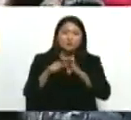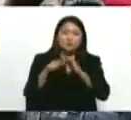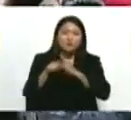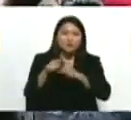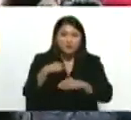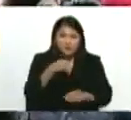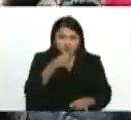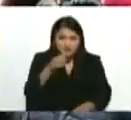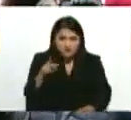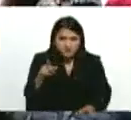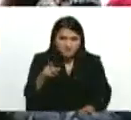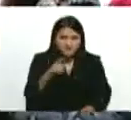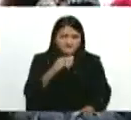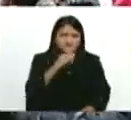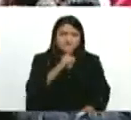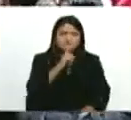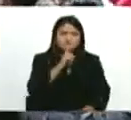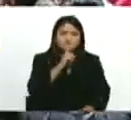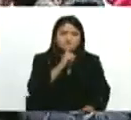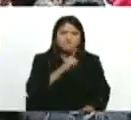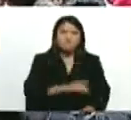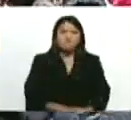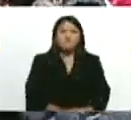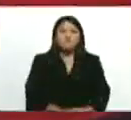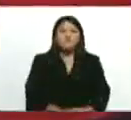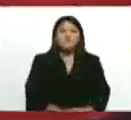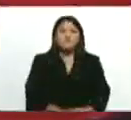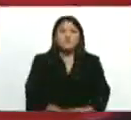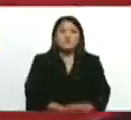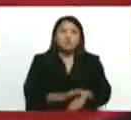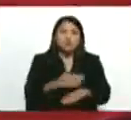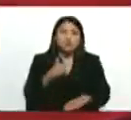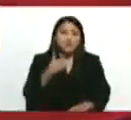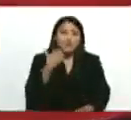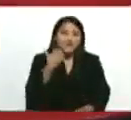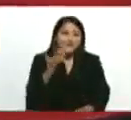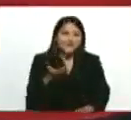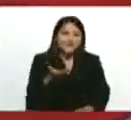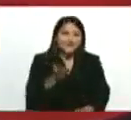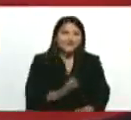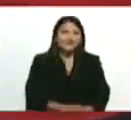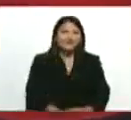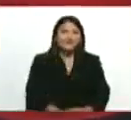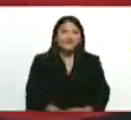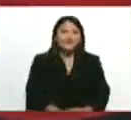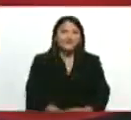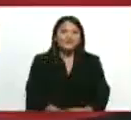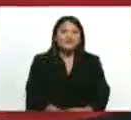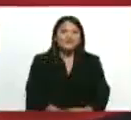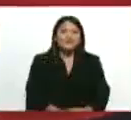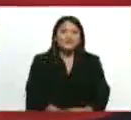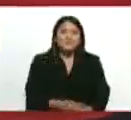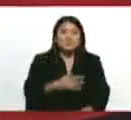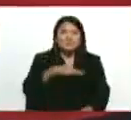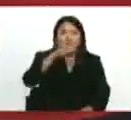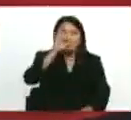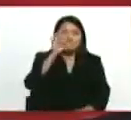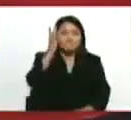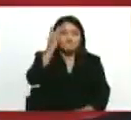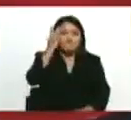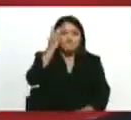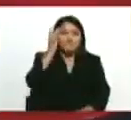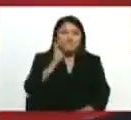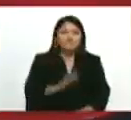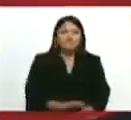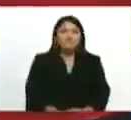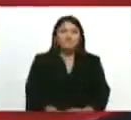yo voy a hablar de ese juego? No hablo de ese juego nunca. ¿Te metieron 4 ponches? No sé nada. Al potro le metió